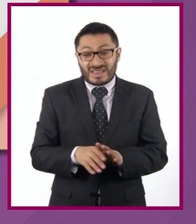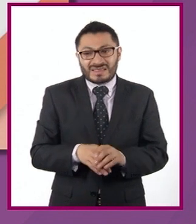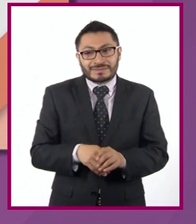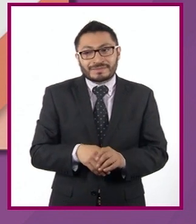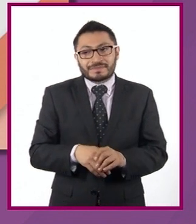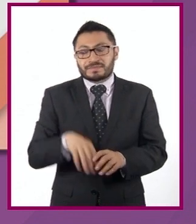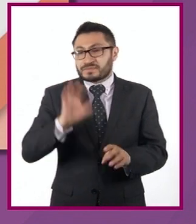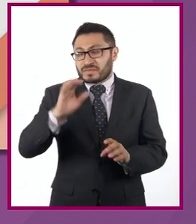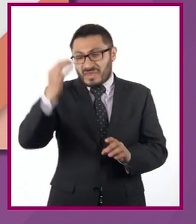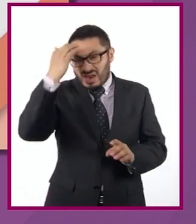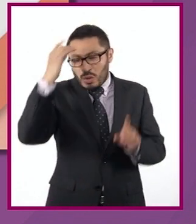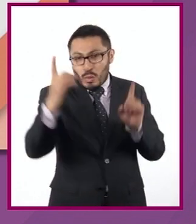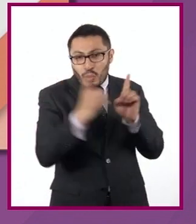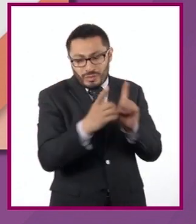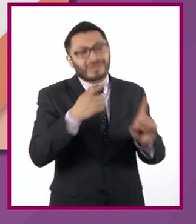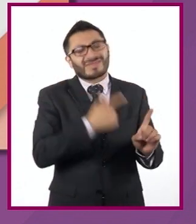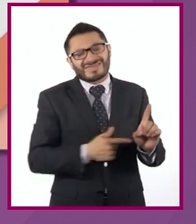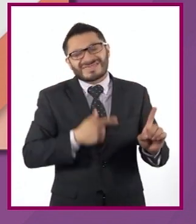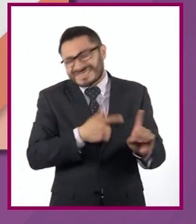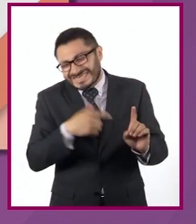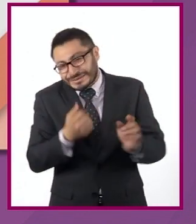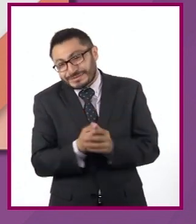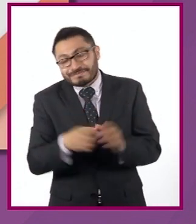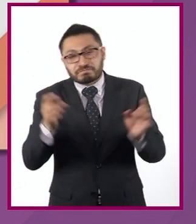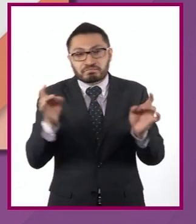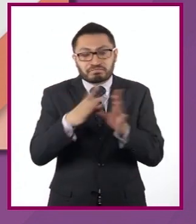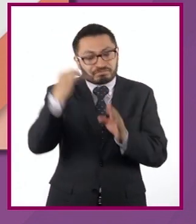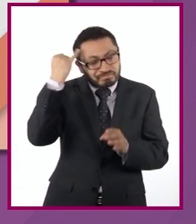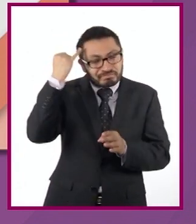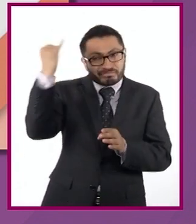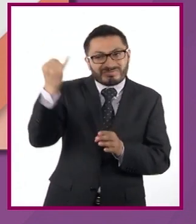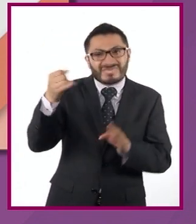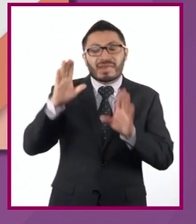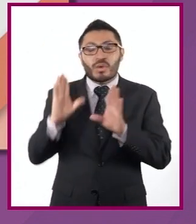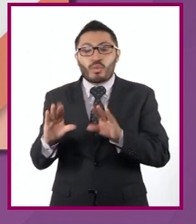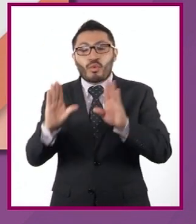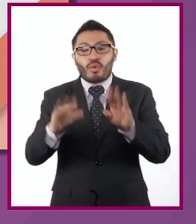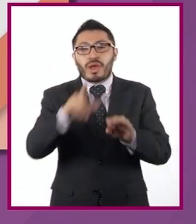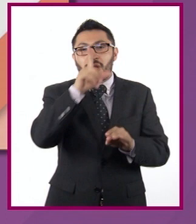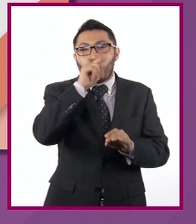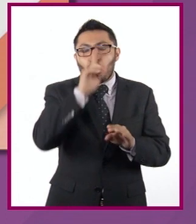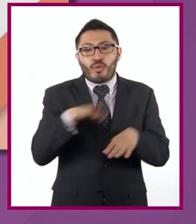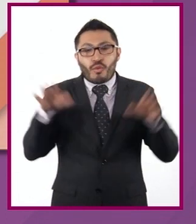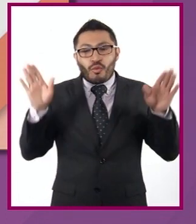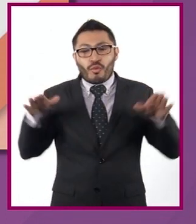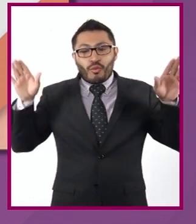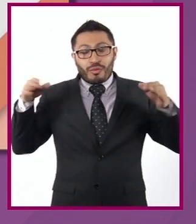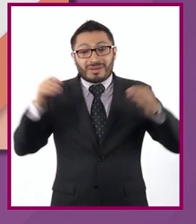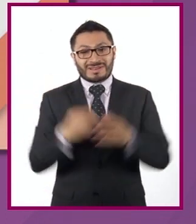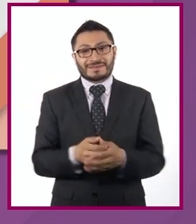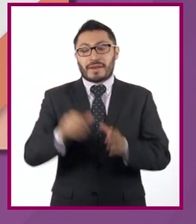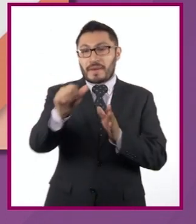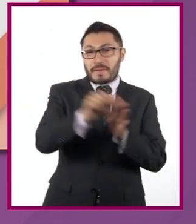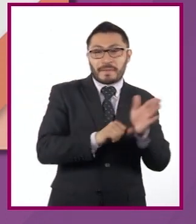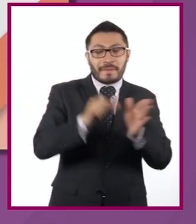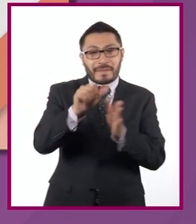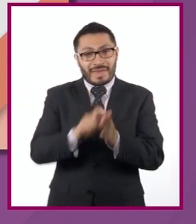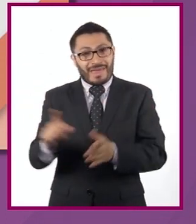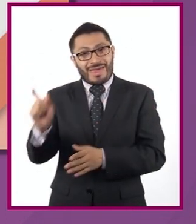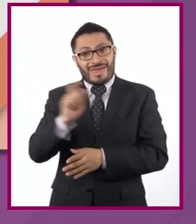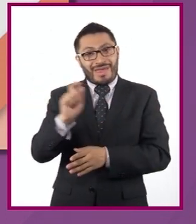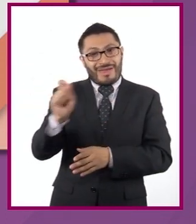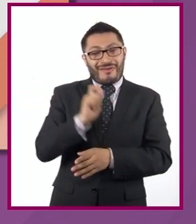me conoció y porque me agradaban, se le ocurrió amaestrar canarios. En los meses de noviazgo,